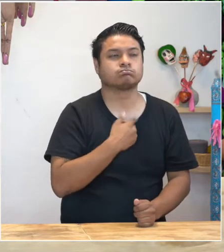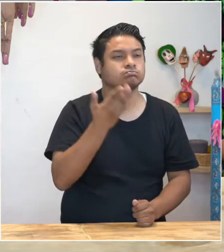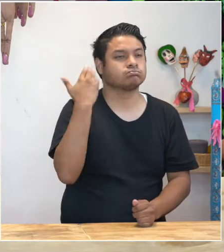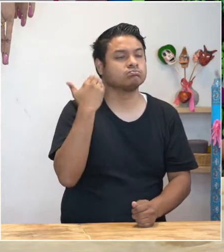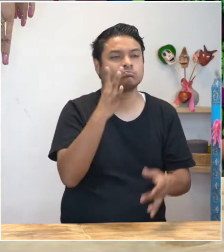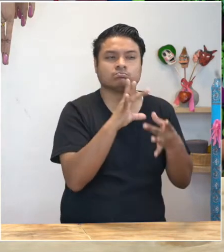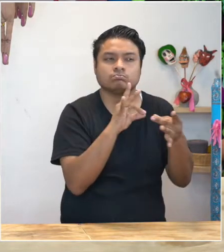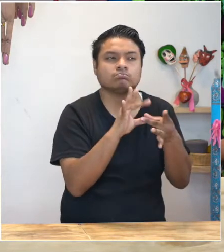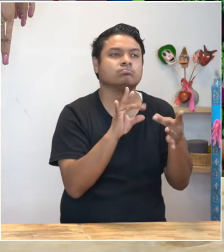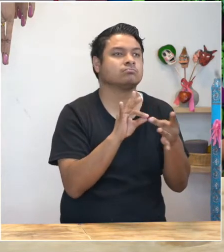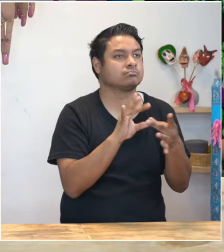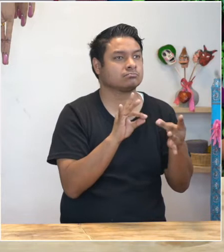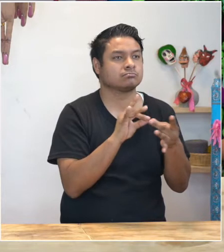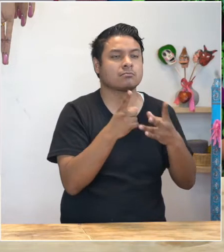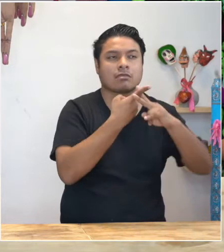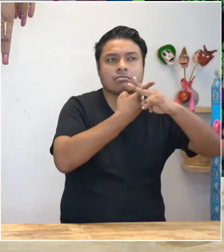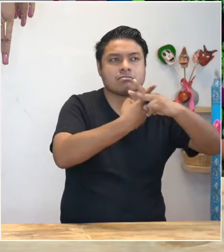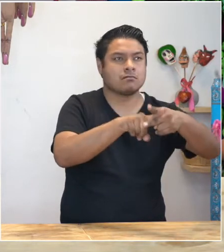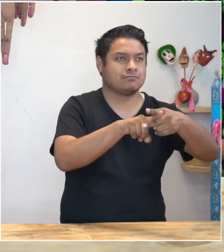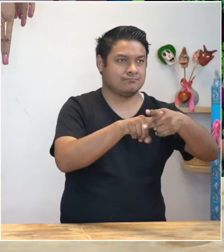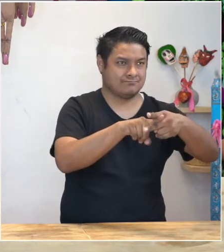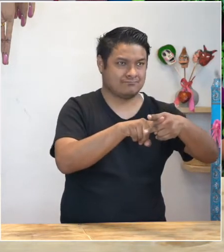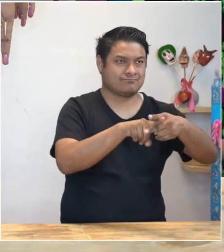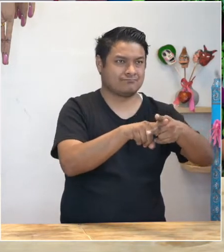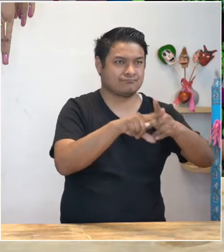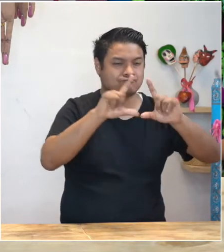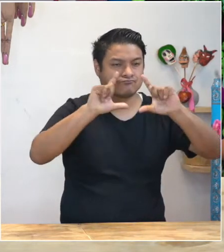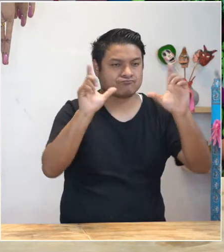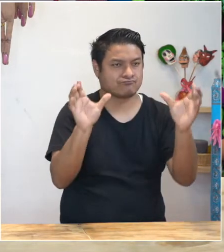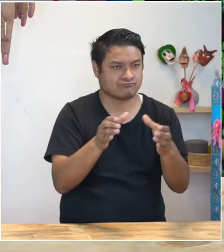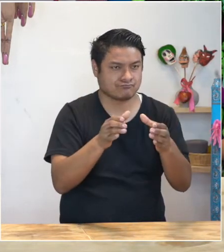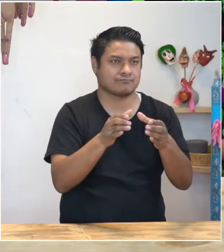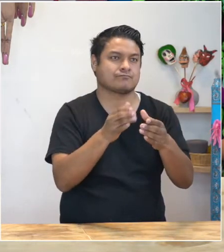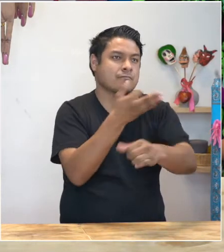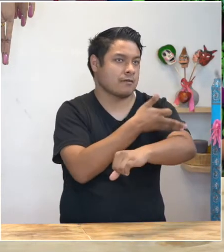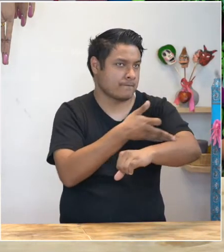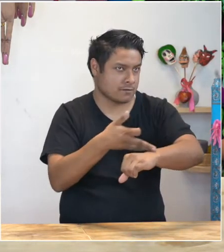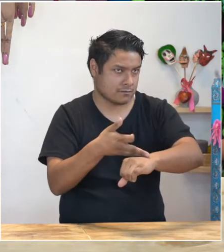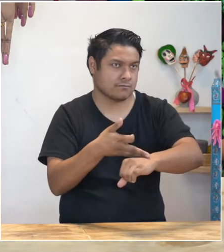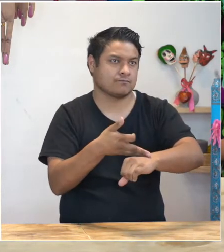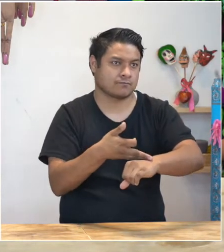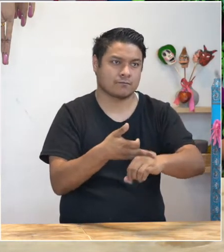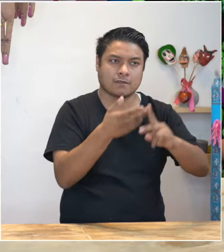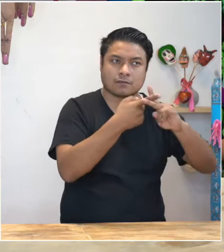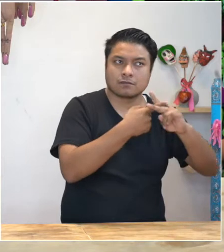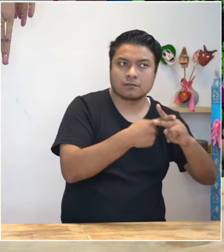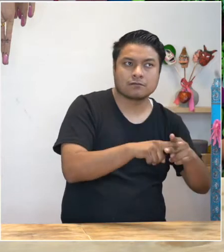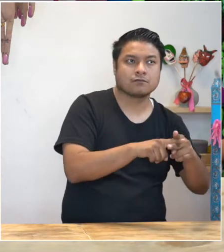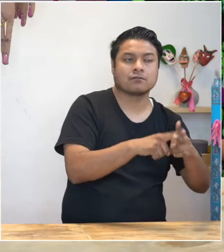a brindarles este tema, a hacerlo un tema habitual. Hoy en